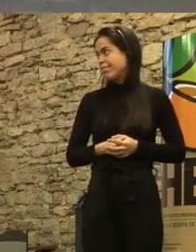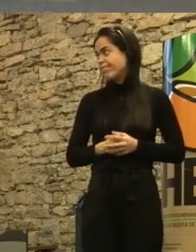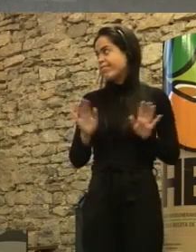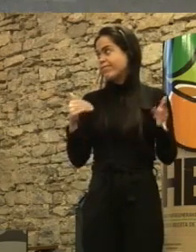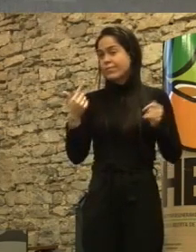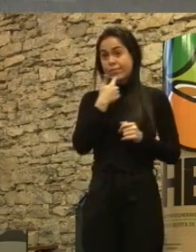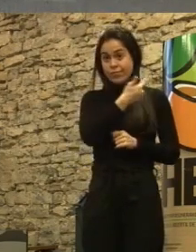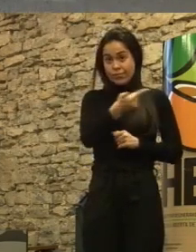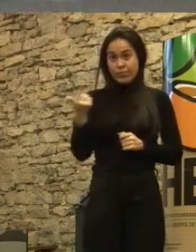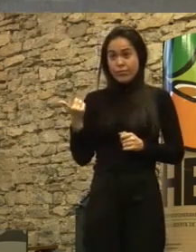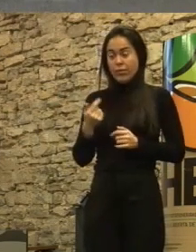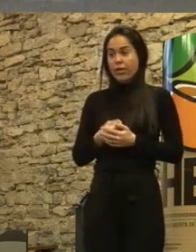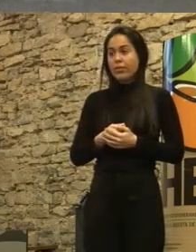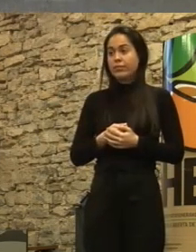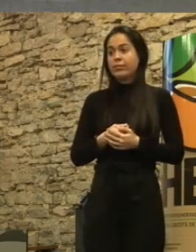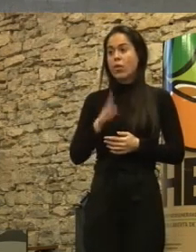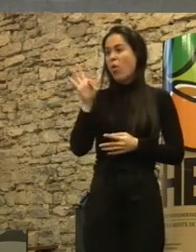deciros también